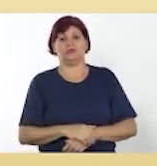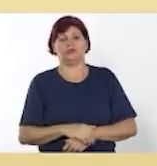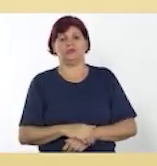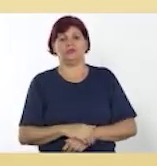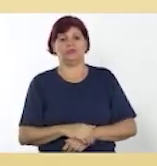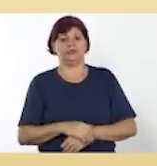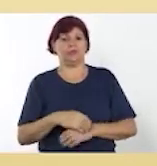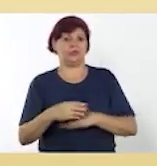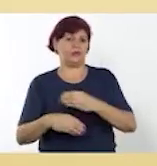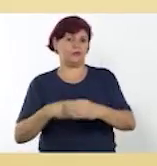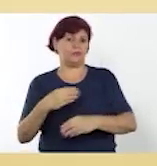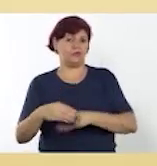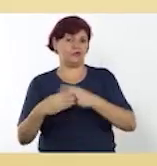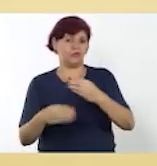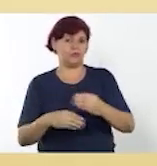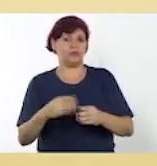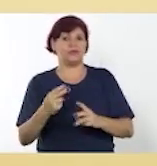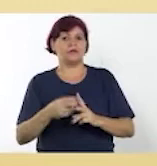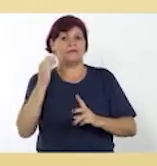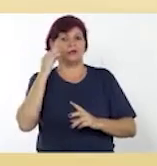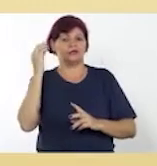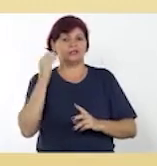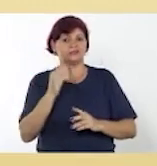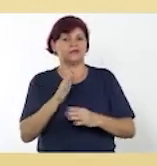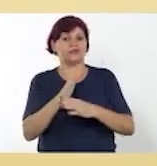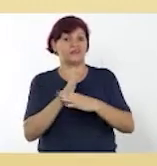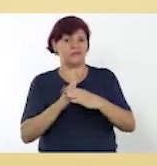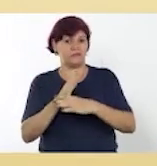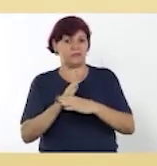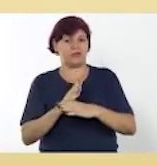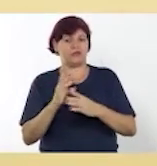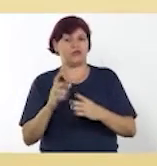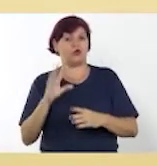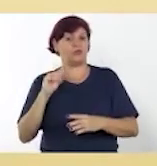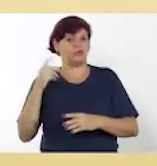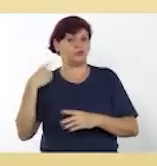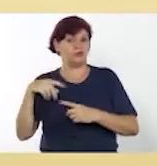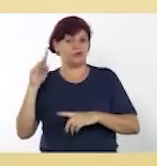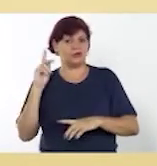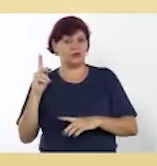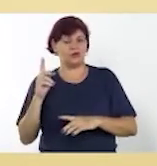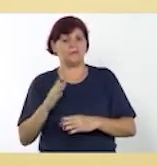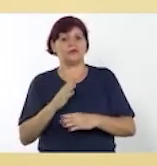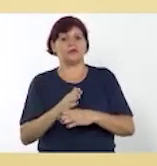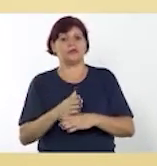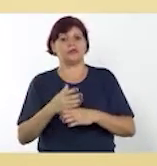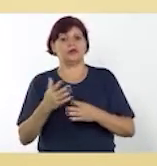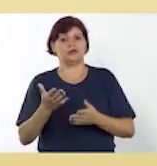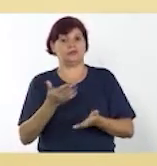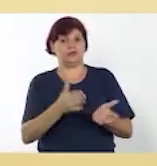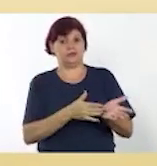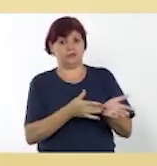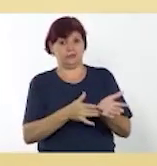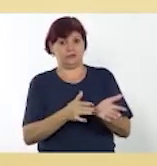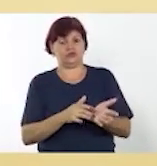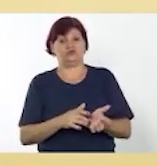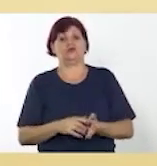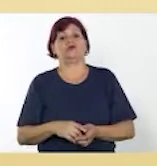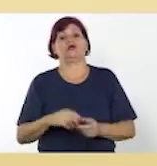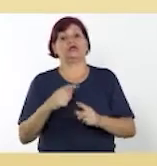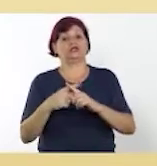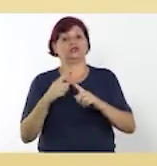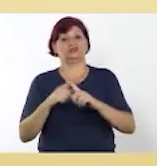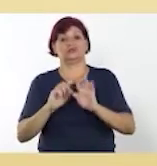que el proceder para determinar la media aritmética, como le decía anteriormente, mediante la expresión o aplicando la